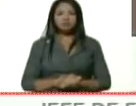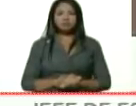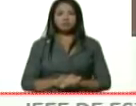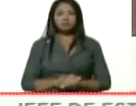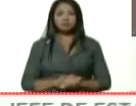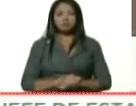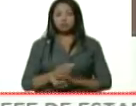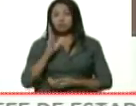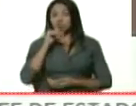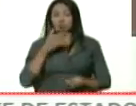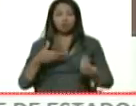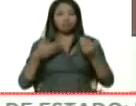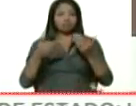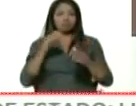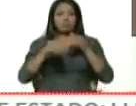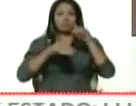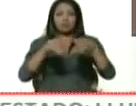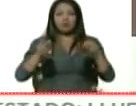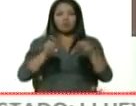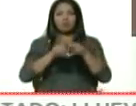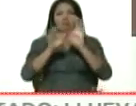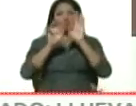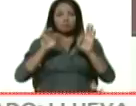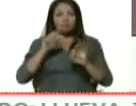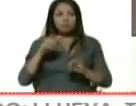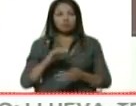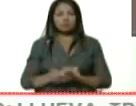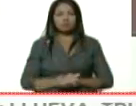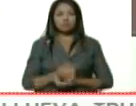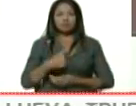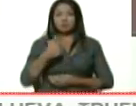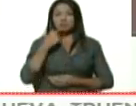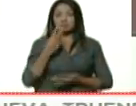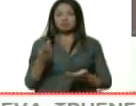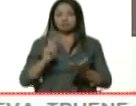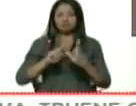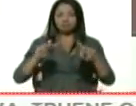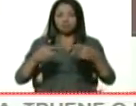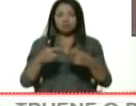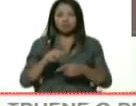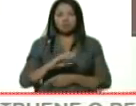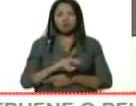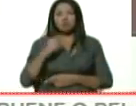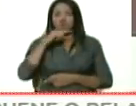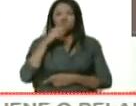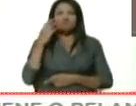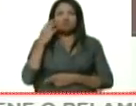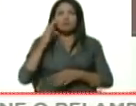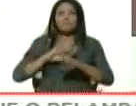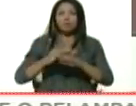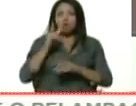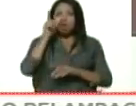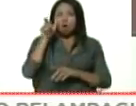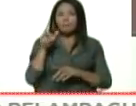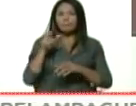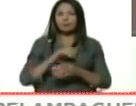No doy ni un paso yo para decirle, rectifique, señor Duque, porque sé que es un